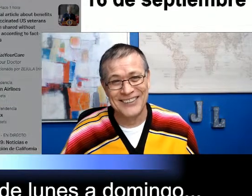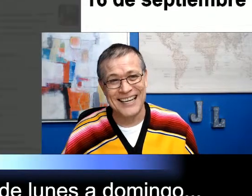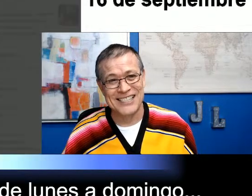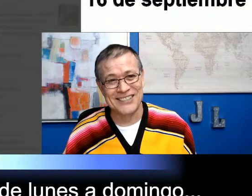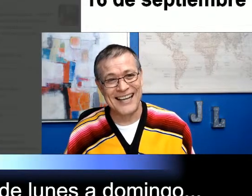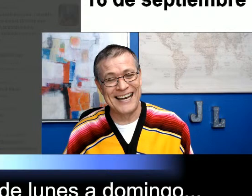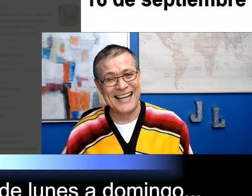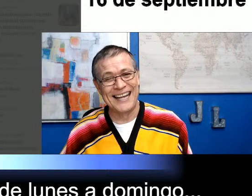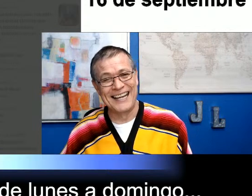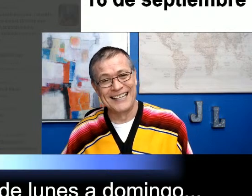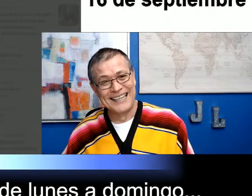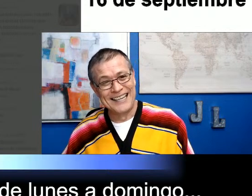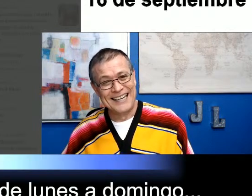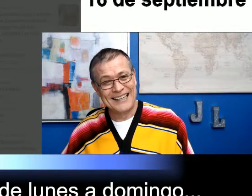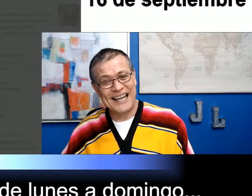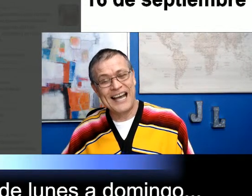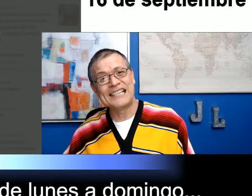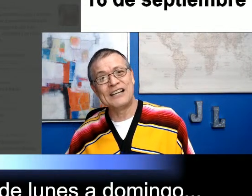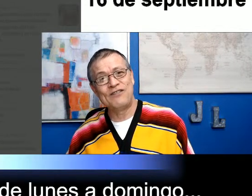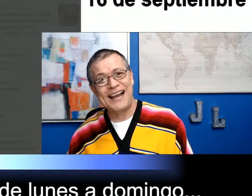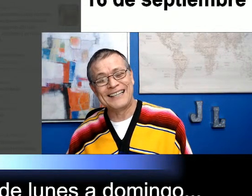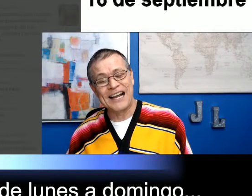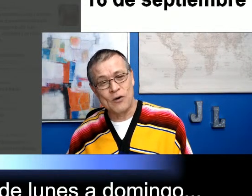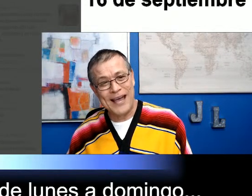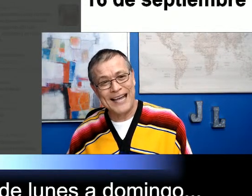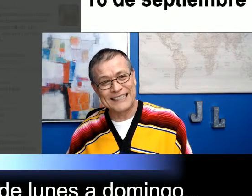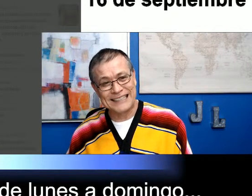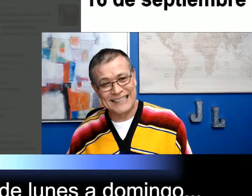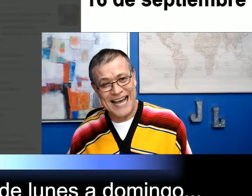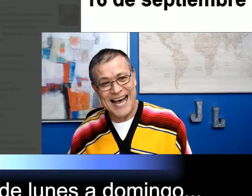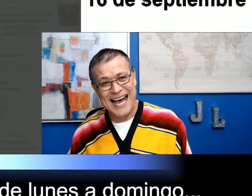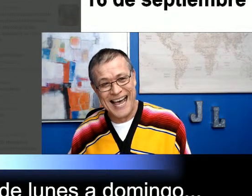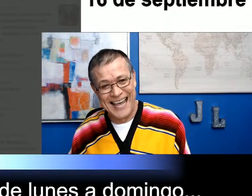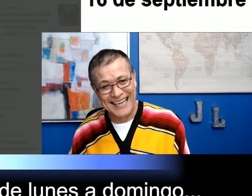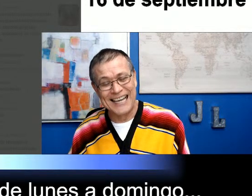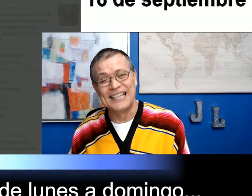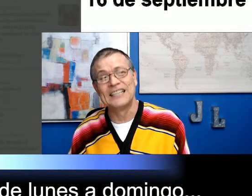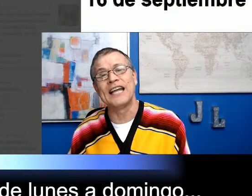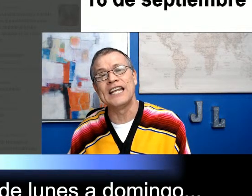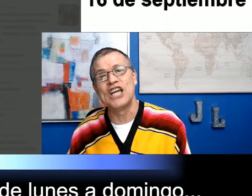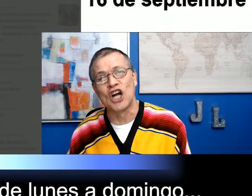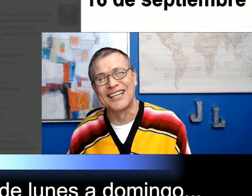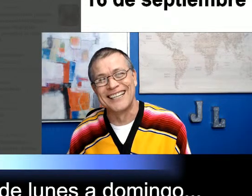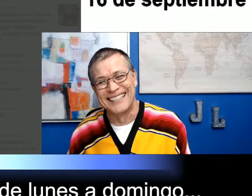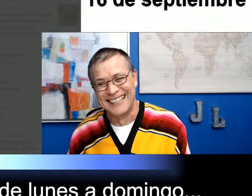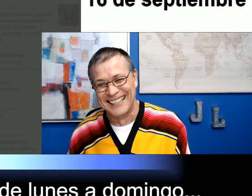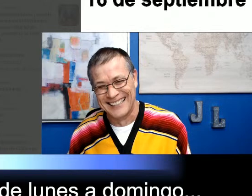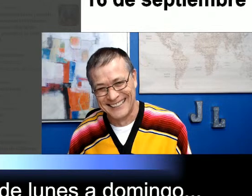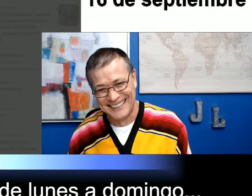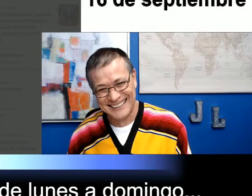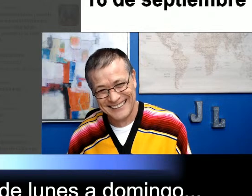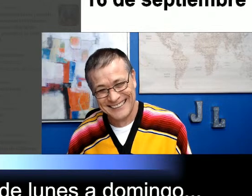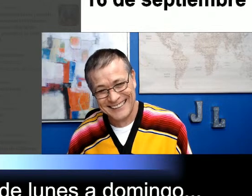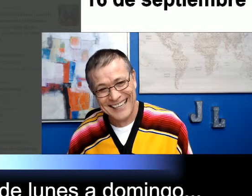Ay, mujerzuela, te hace falta cuerda en el interior.